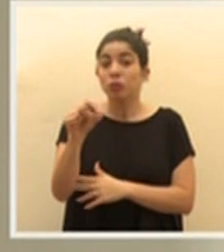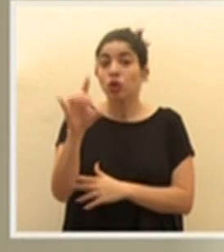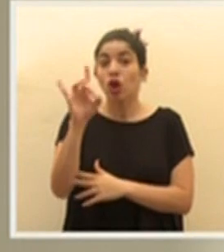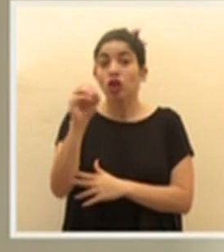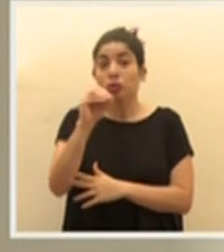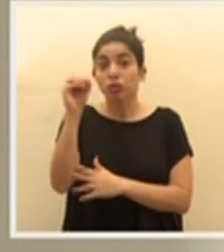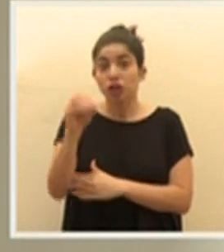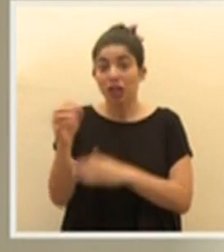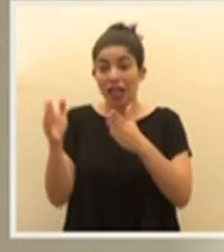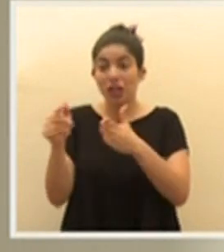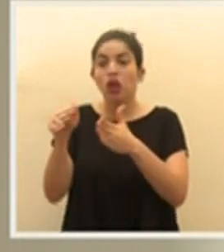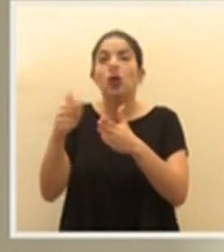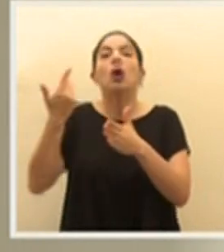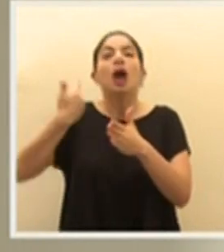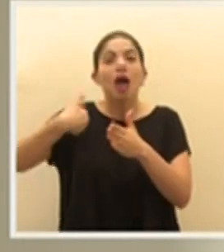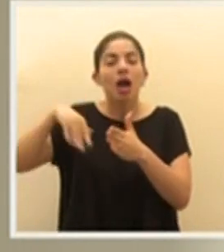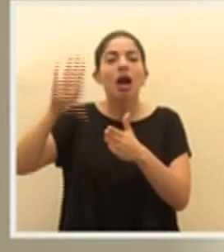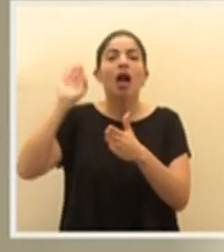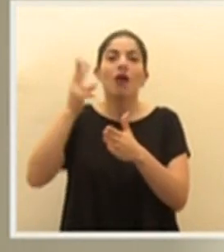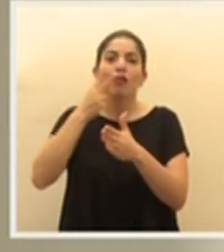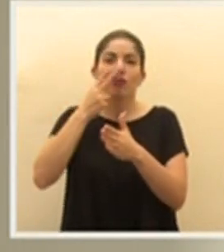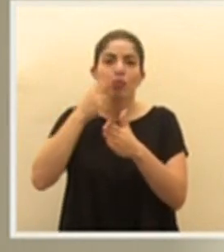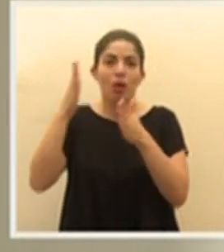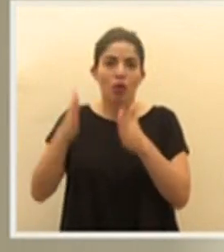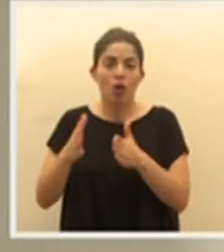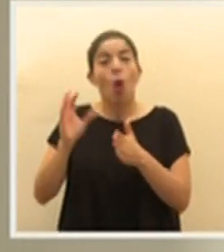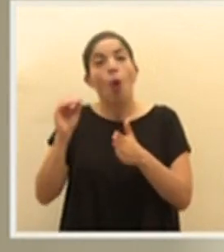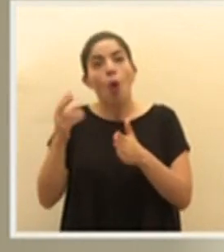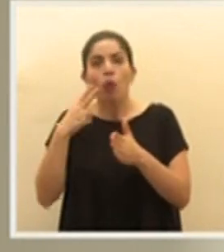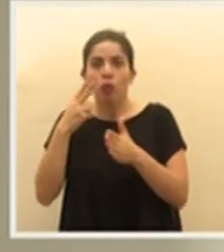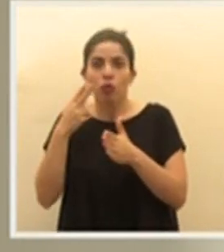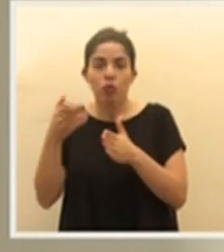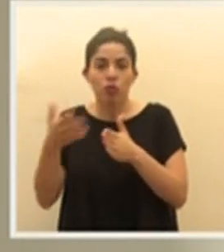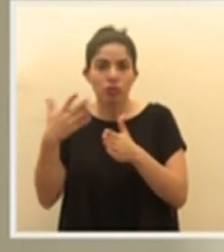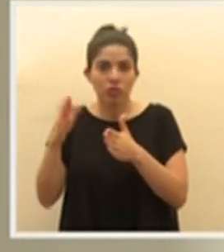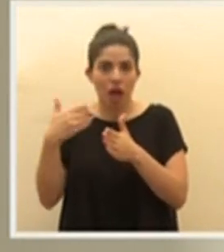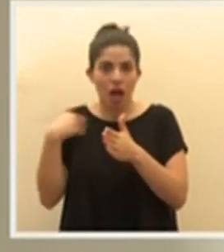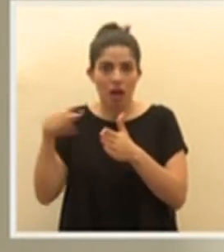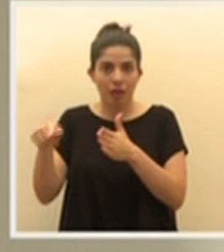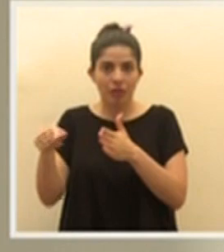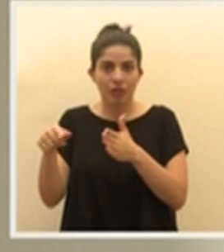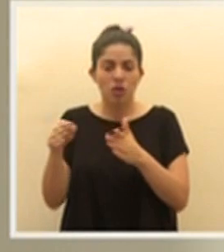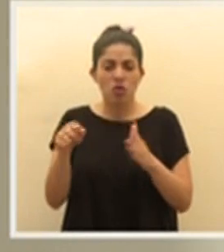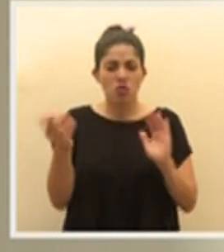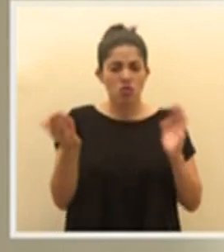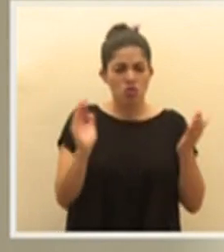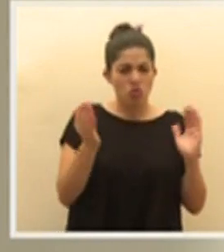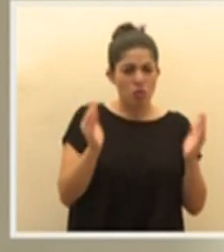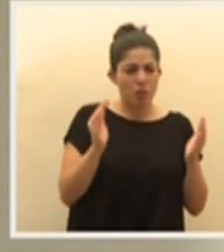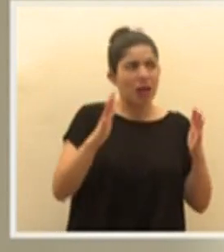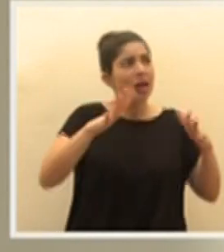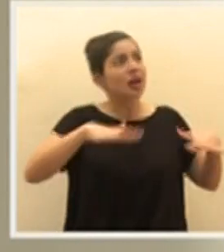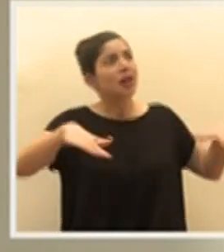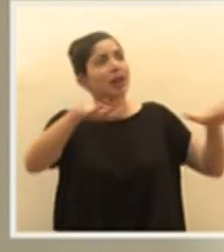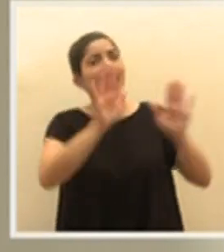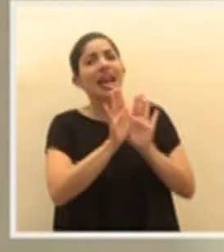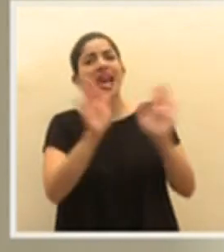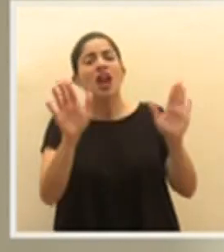36.8%, tenían antecedentes de tabaquismo. ¿Cómo se compara esto con la población en